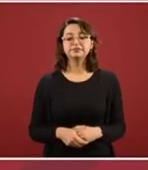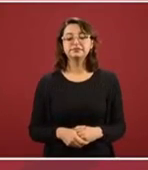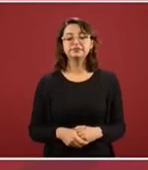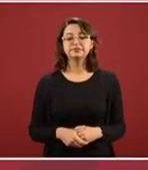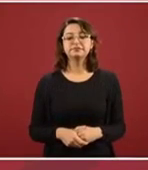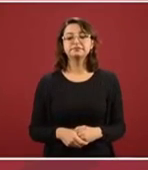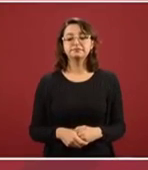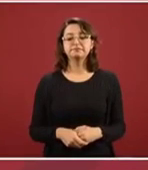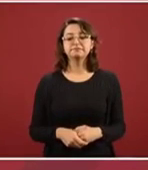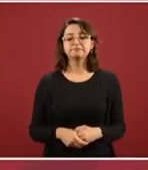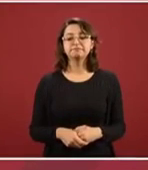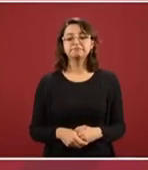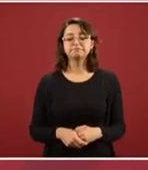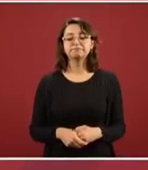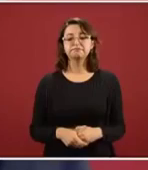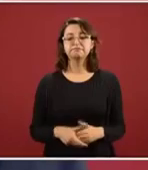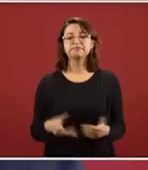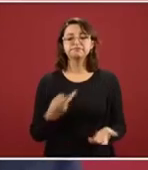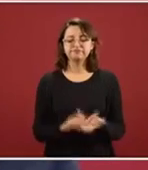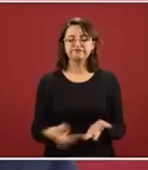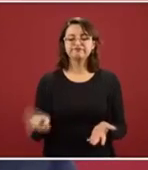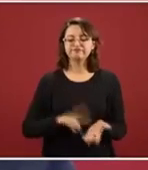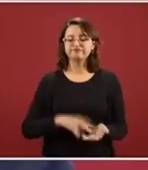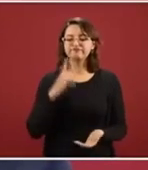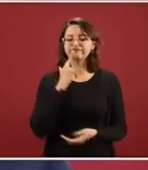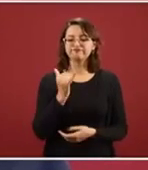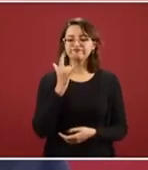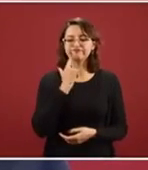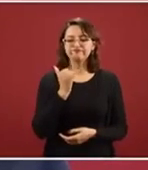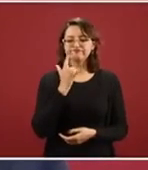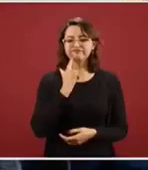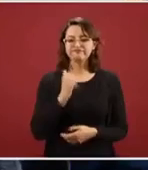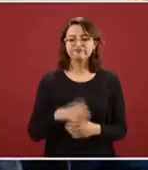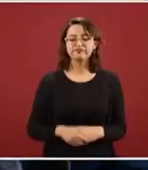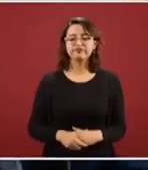sí, redoblar esfuerzo, sí.